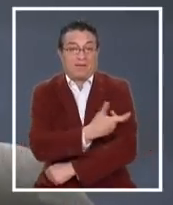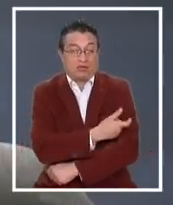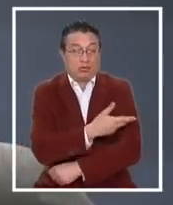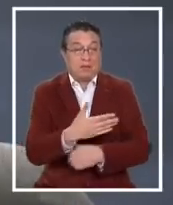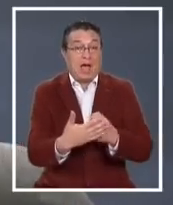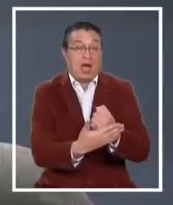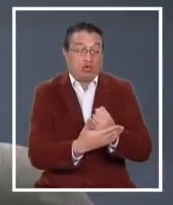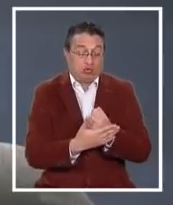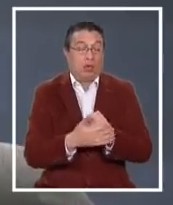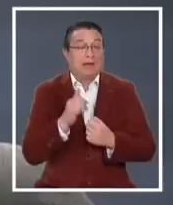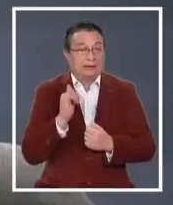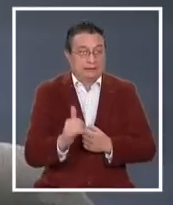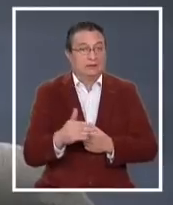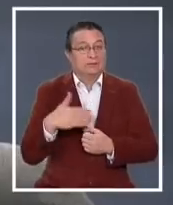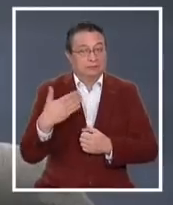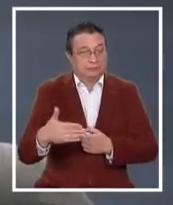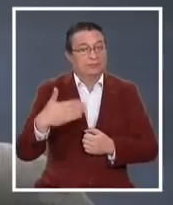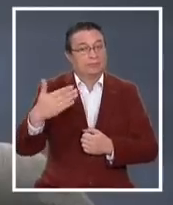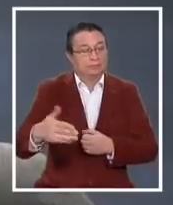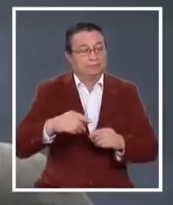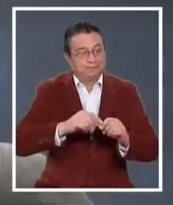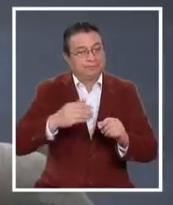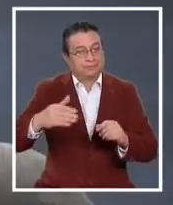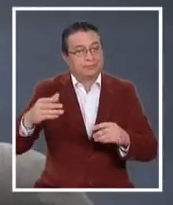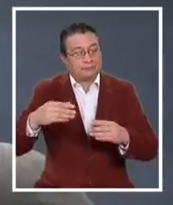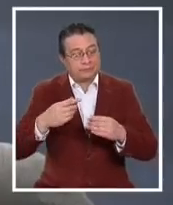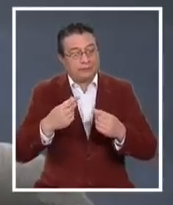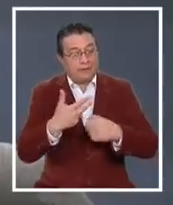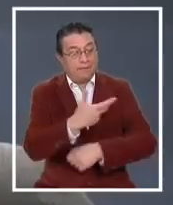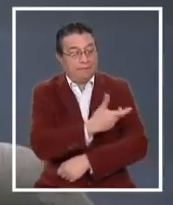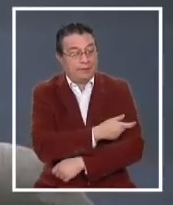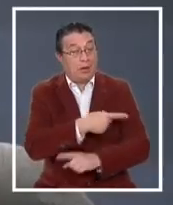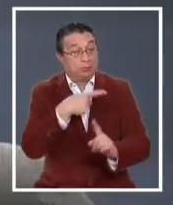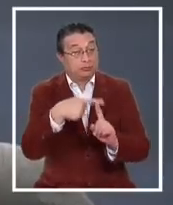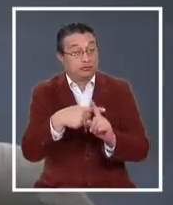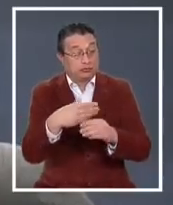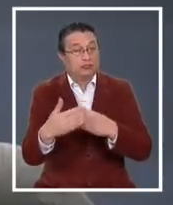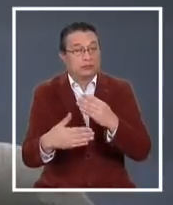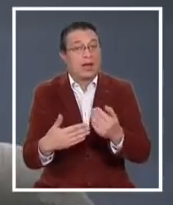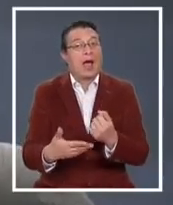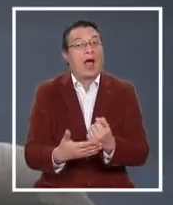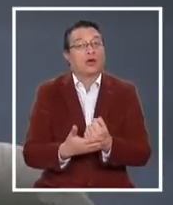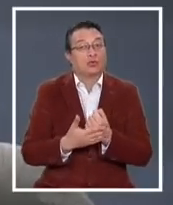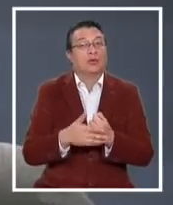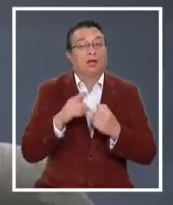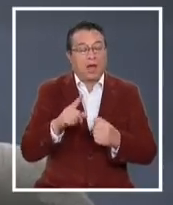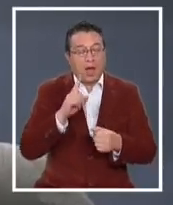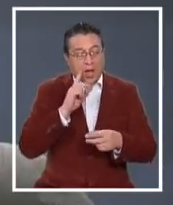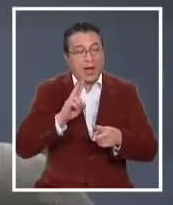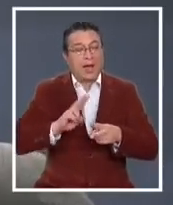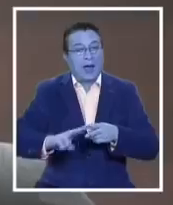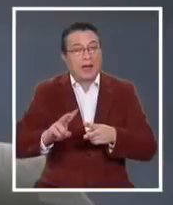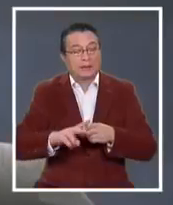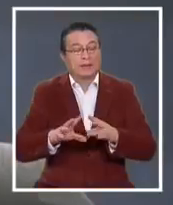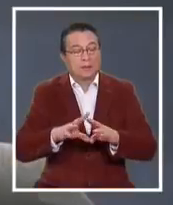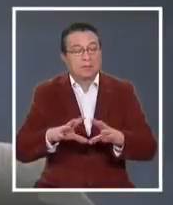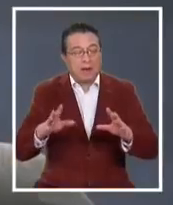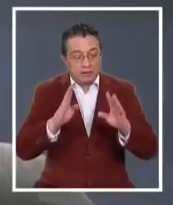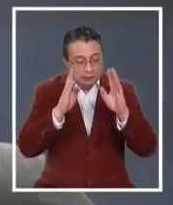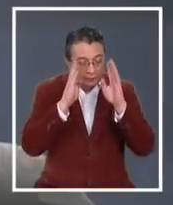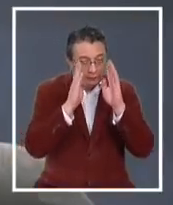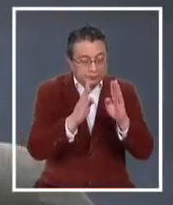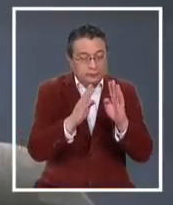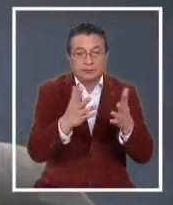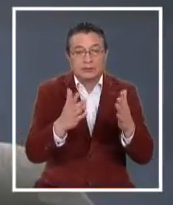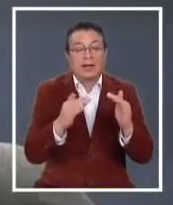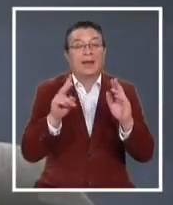ayudar, ¿no es cierto?, en la medida que van pasando los días y van haciendo efecto las vacunas, pero también es hacer una cosa más focalizada en términos de